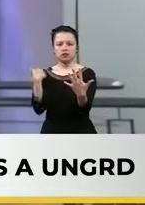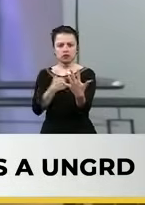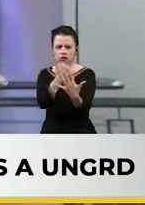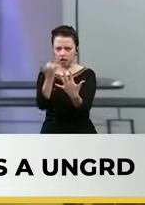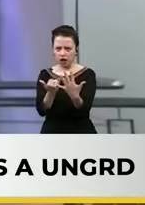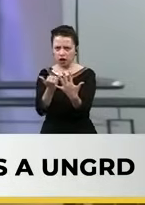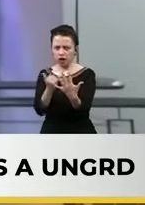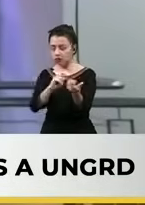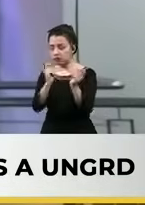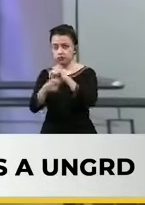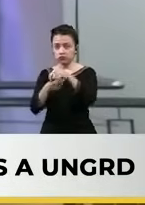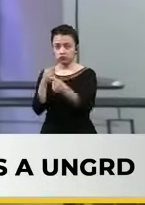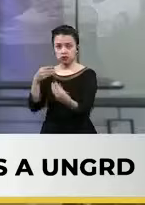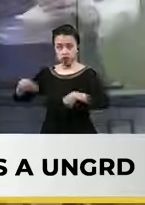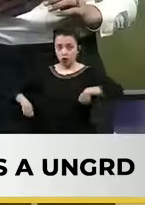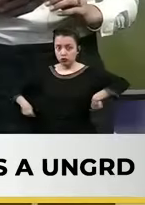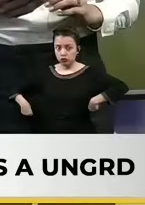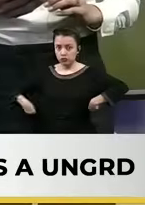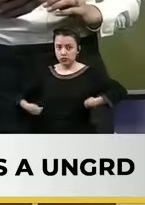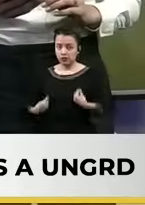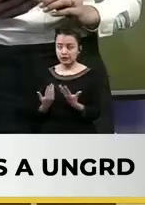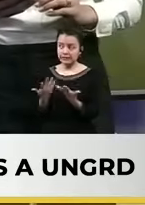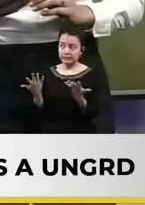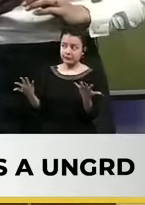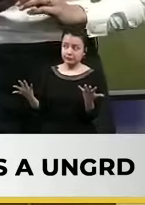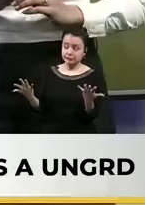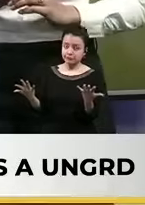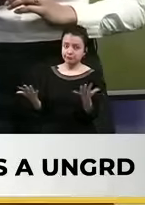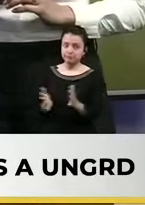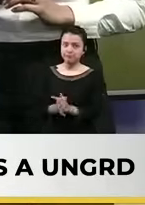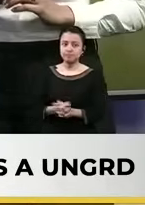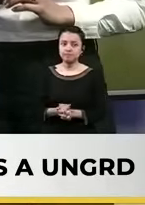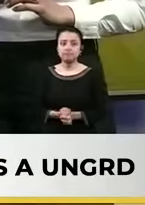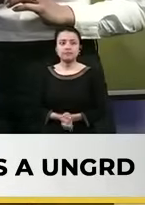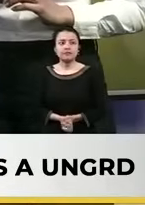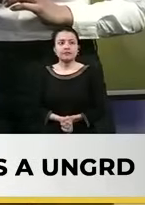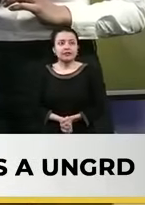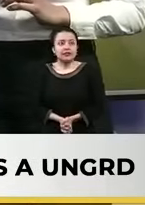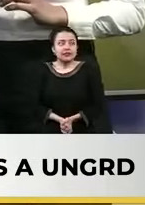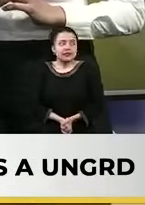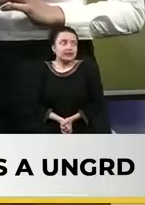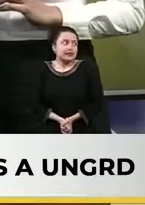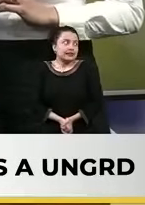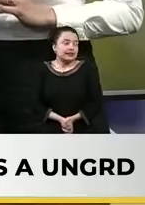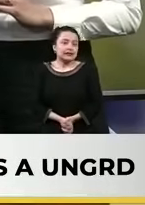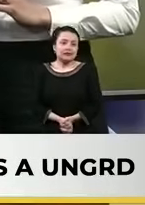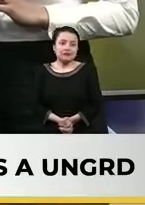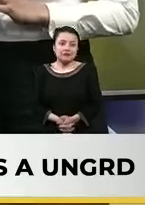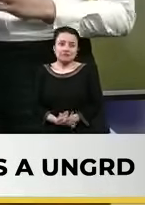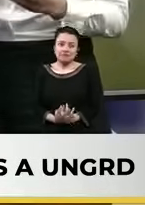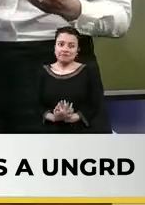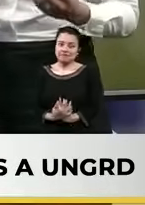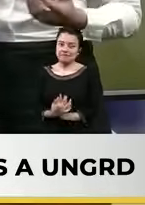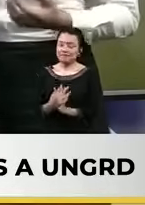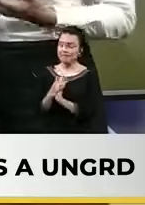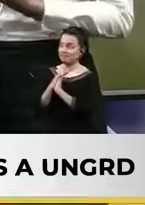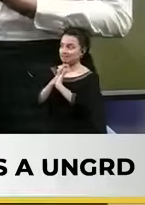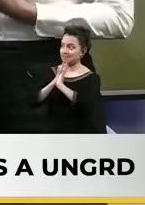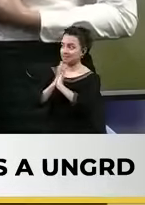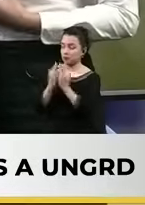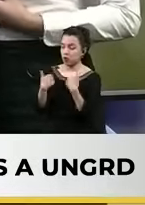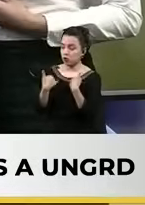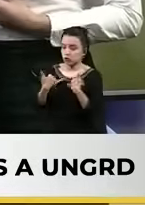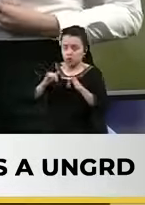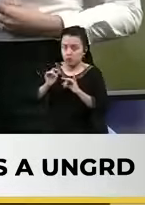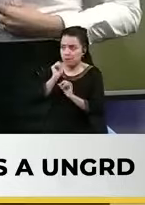responsabilidad? ¿Va a decir que este también es un golpe blando? Bueno, es que ahí está Paula, qué agresividad, por No, señor, Dios. solo es